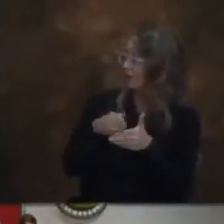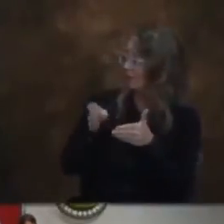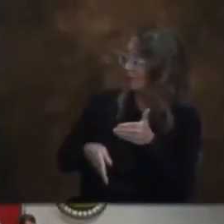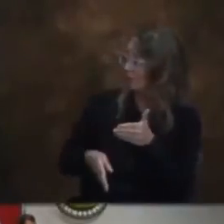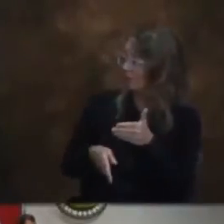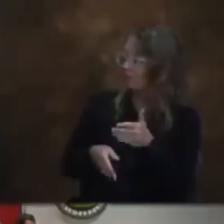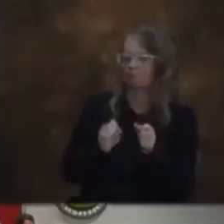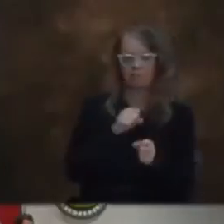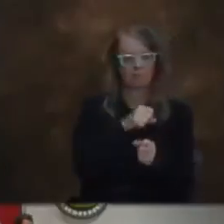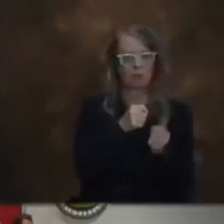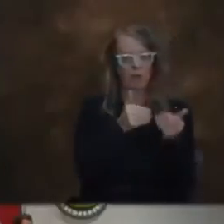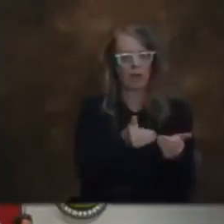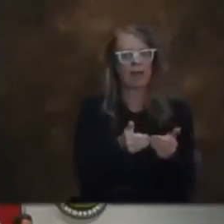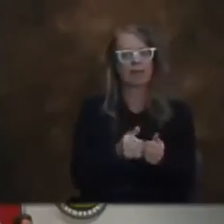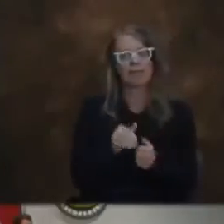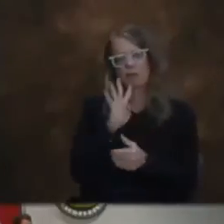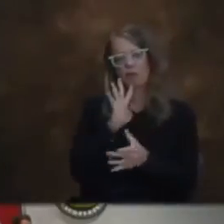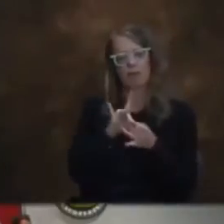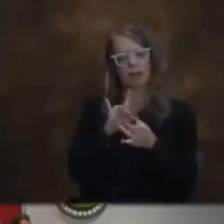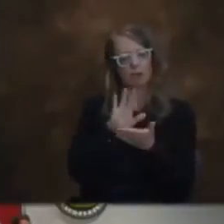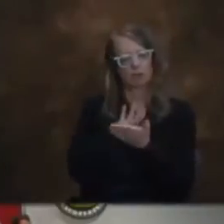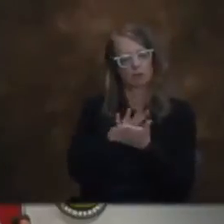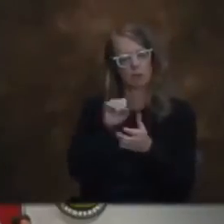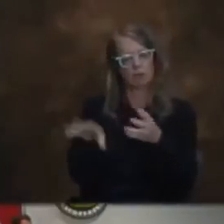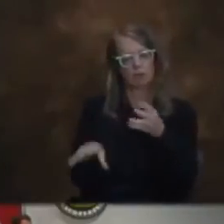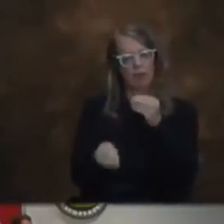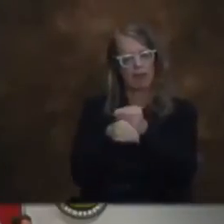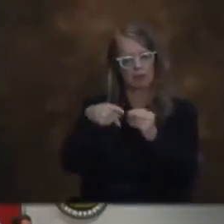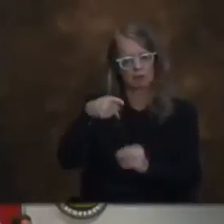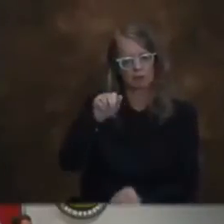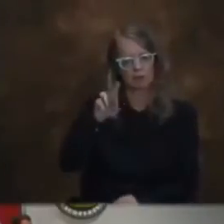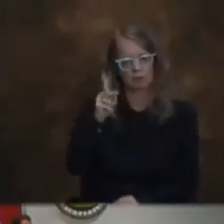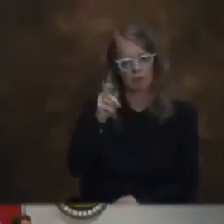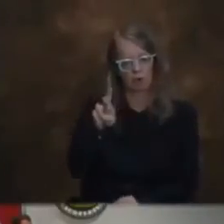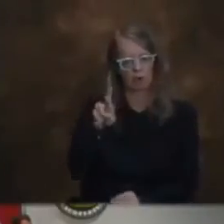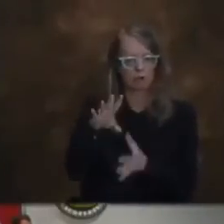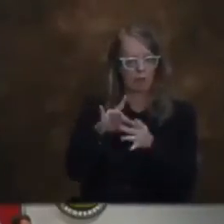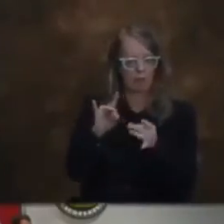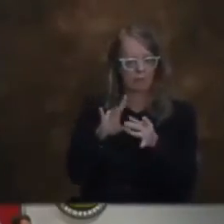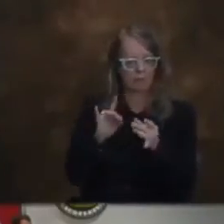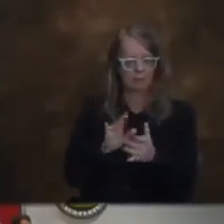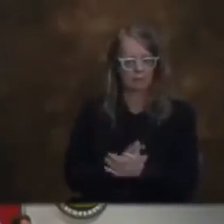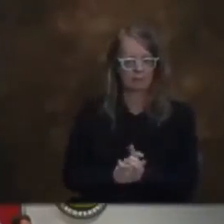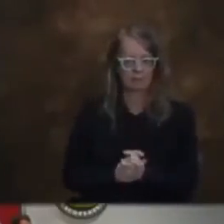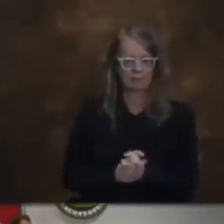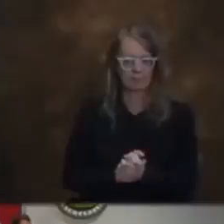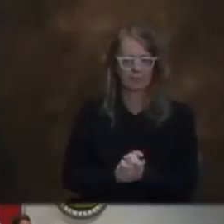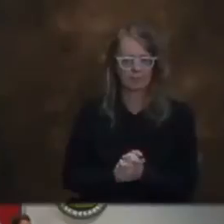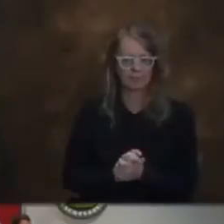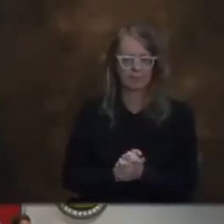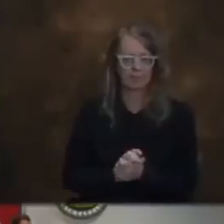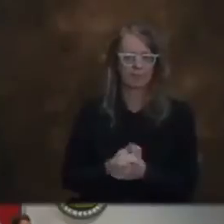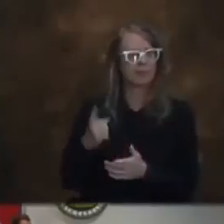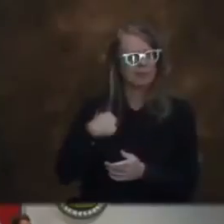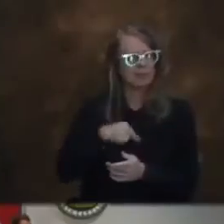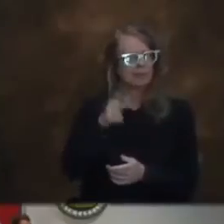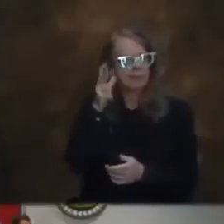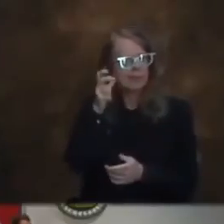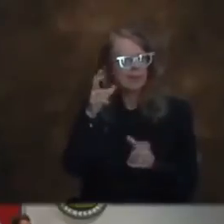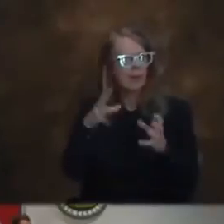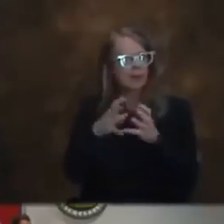quisiera dar seguimiento a lo que pablo estaba mencionando estamos escuchando mucho sobre